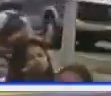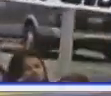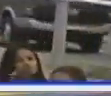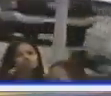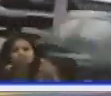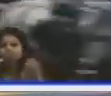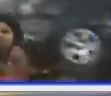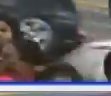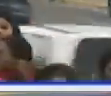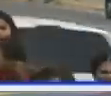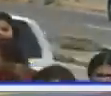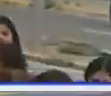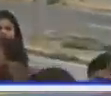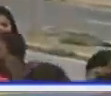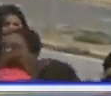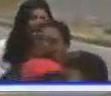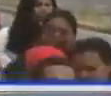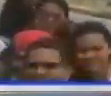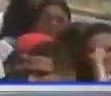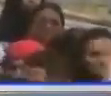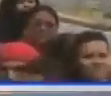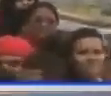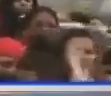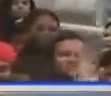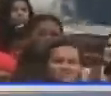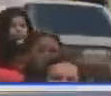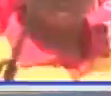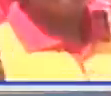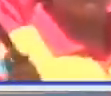de reafirmación de fuerza en la calle.